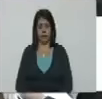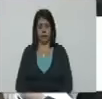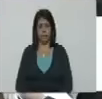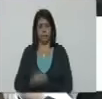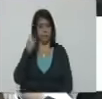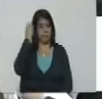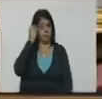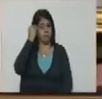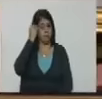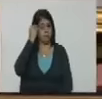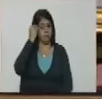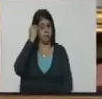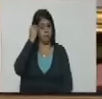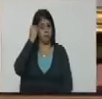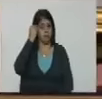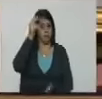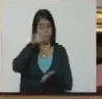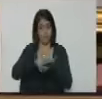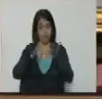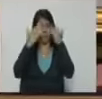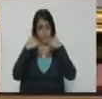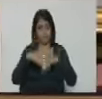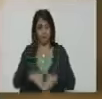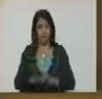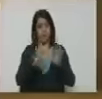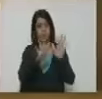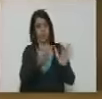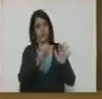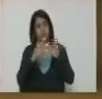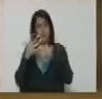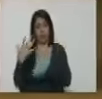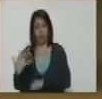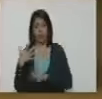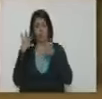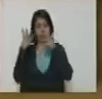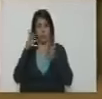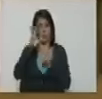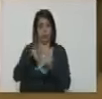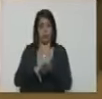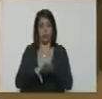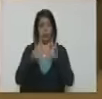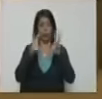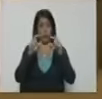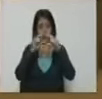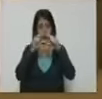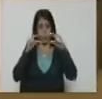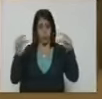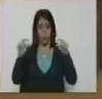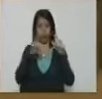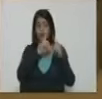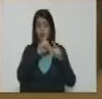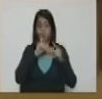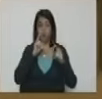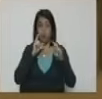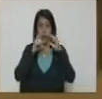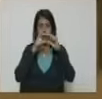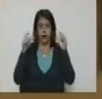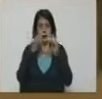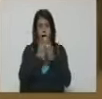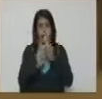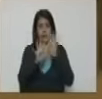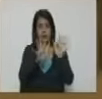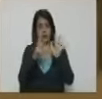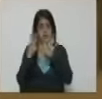En consideración. Aprobado. Siguiente. Décimo quinto. Se sugiere aprobar un nuevo epígrafe, el cual pasa a ser el epígrafe del